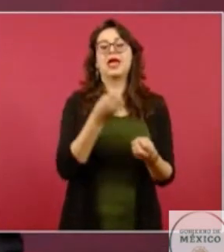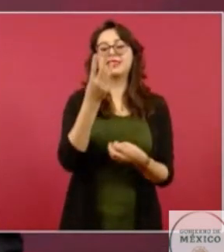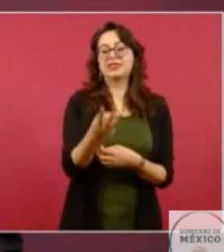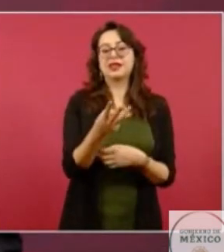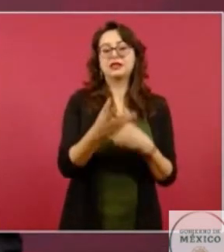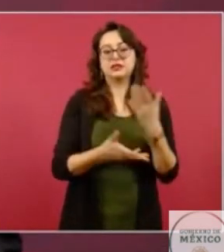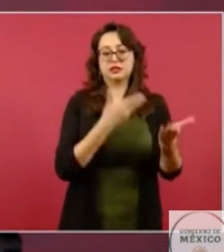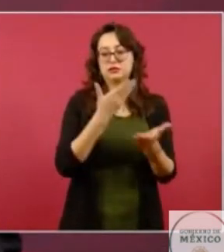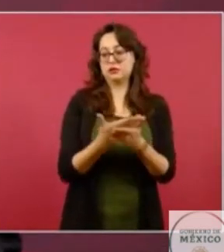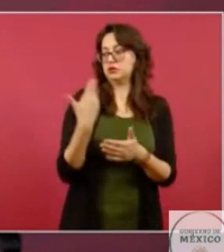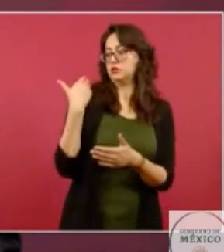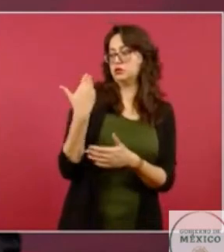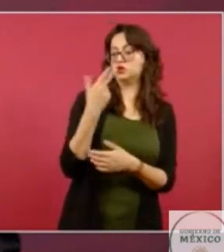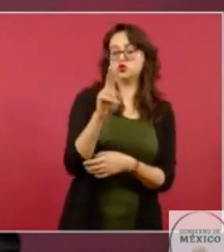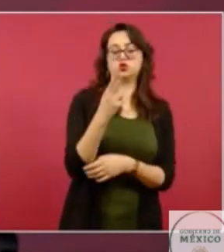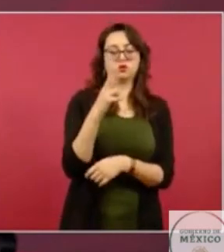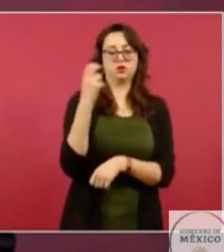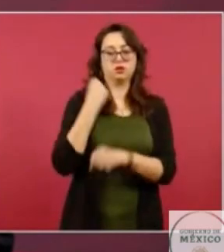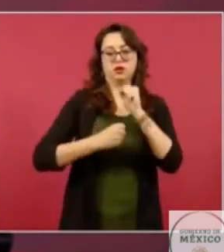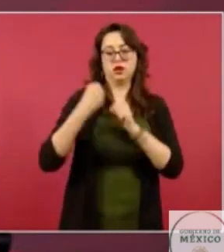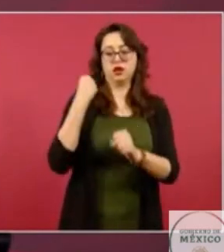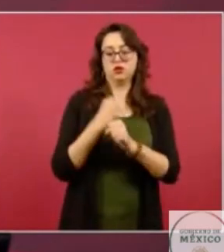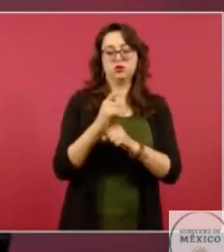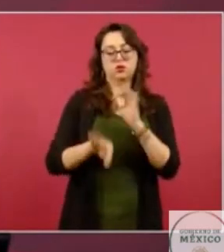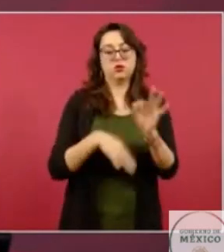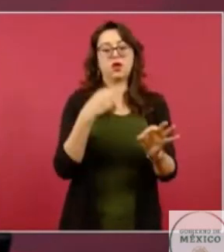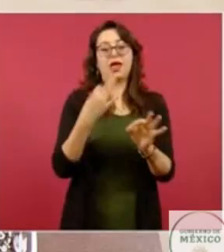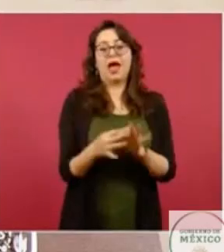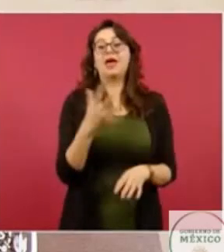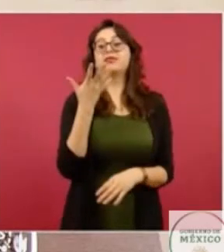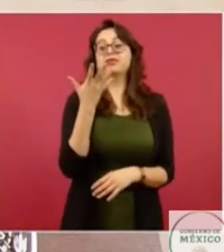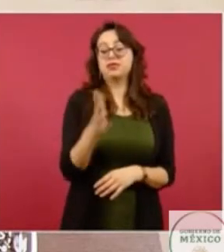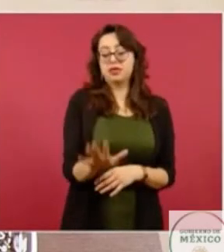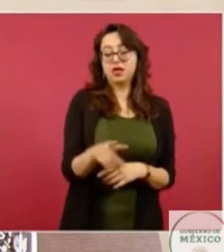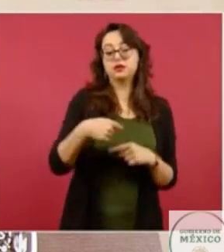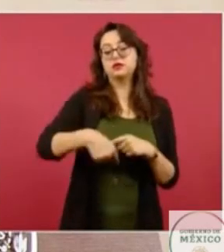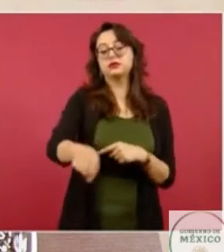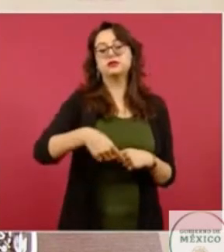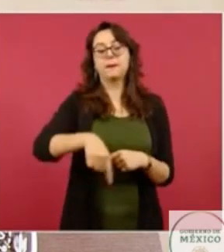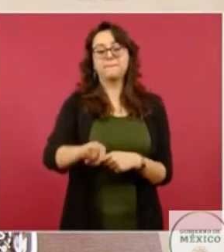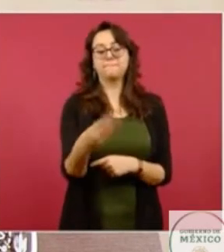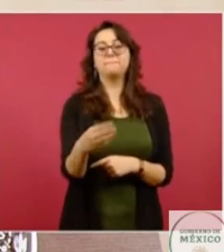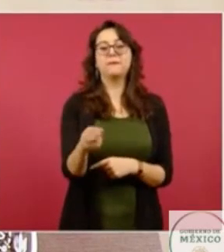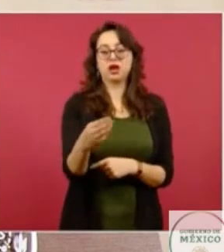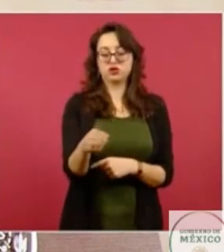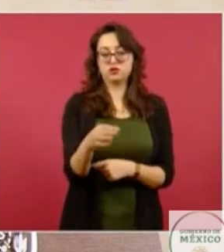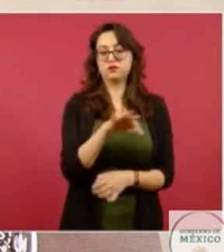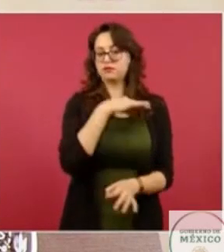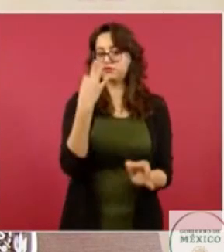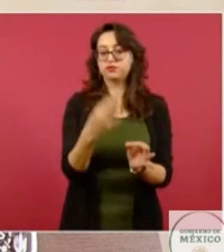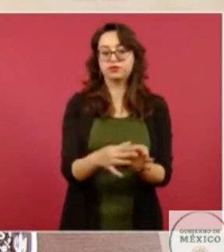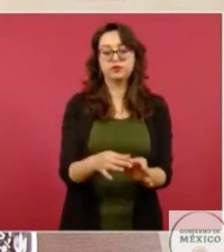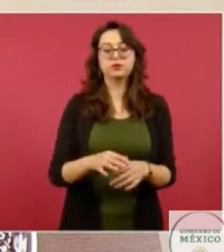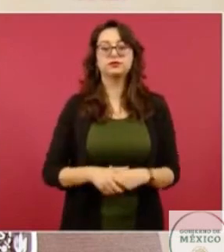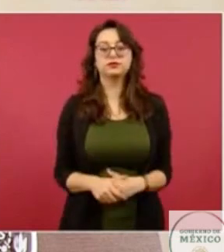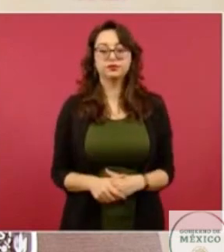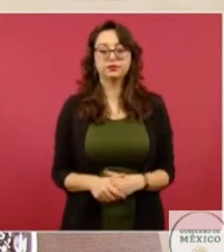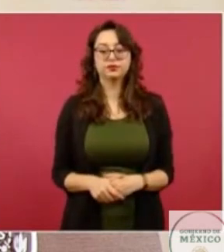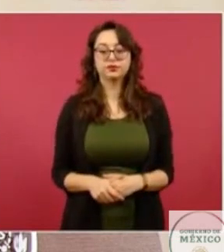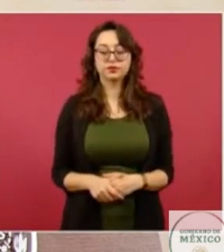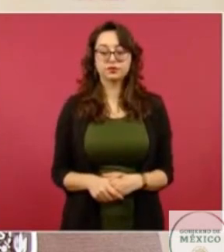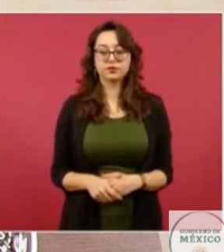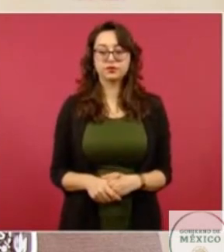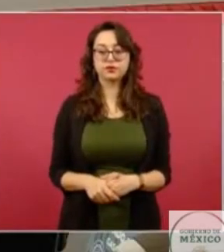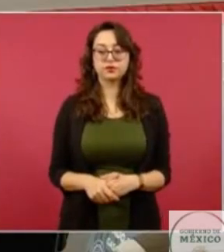se concluyeron en noviembre de 22, 10 servicios concluirán en mayo de 23. La puesta en